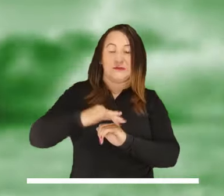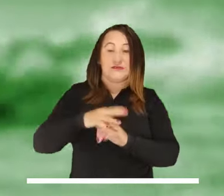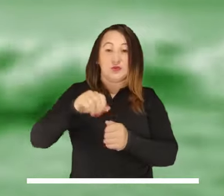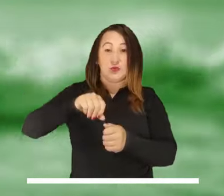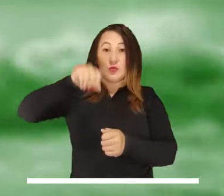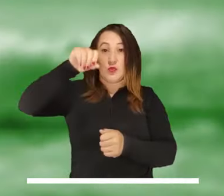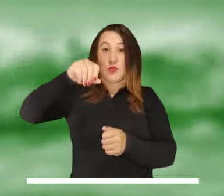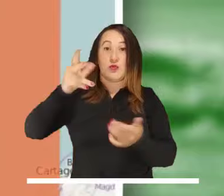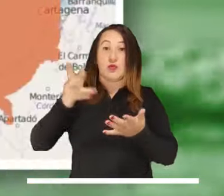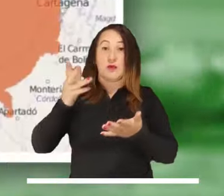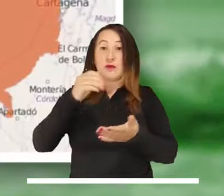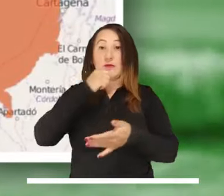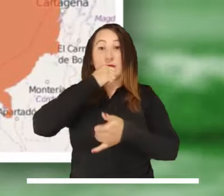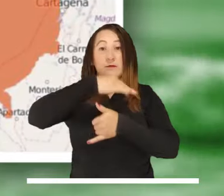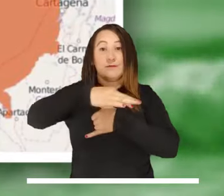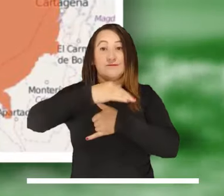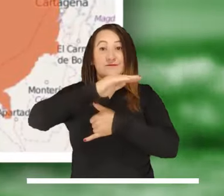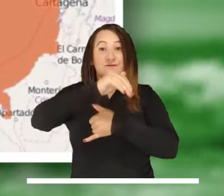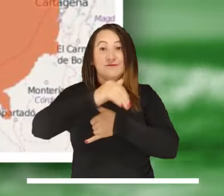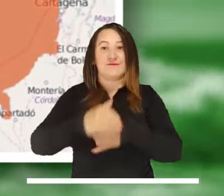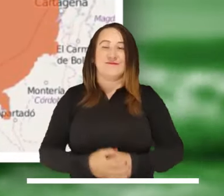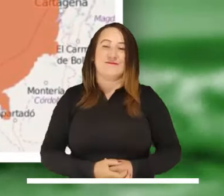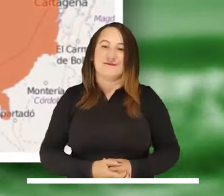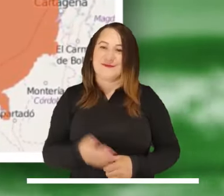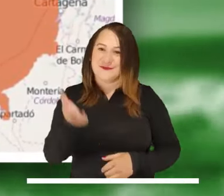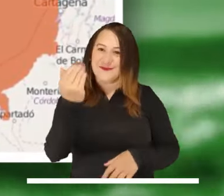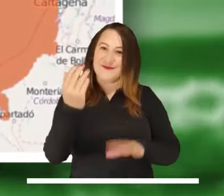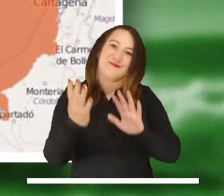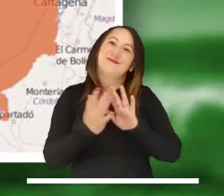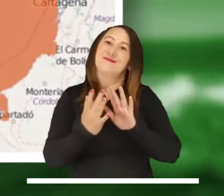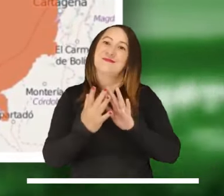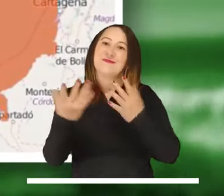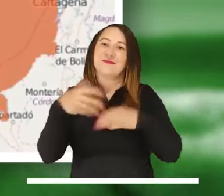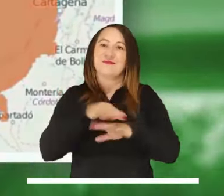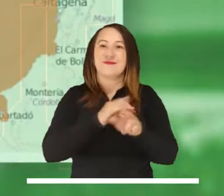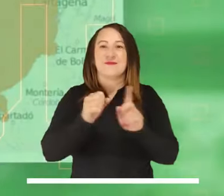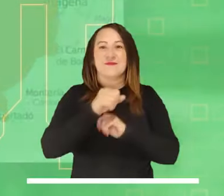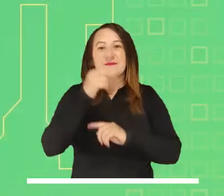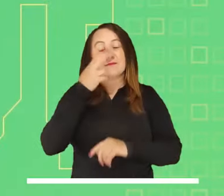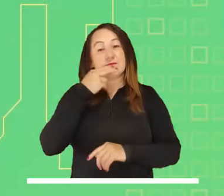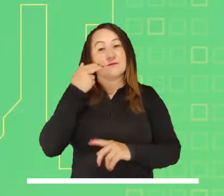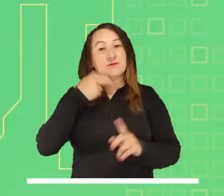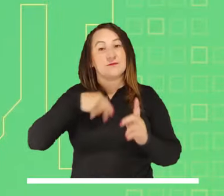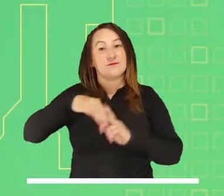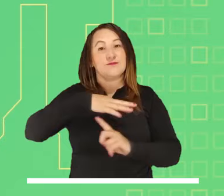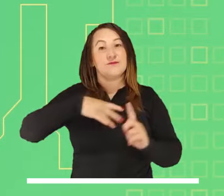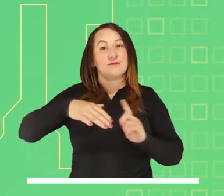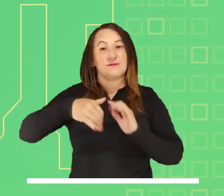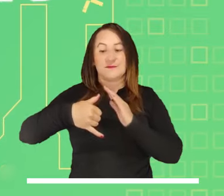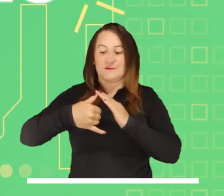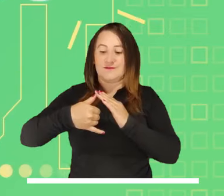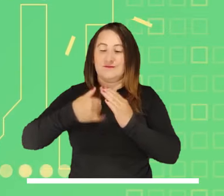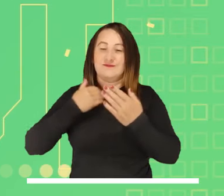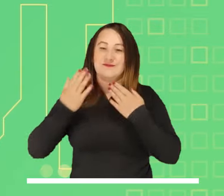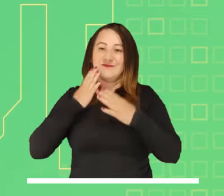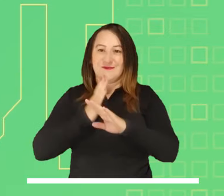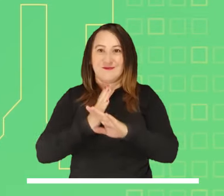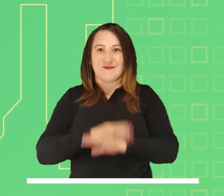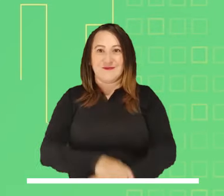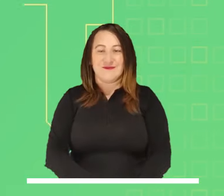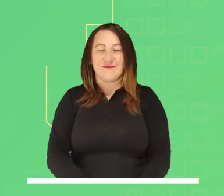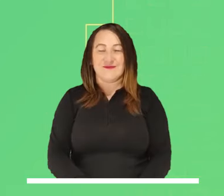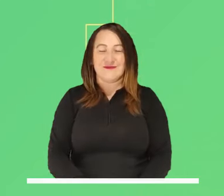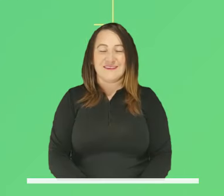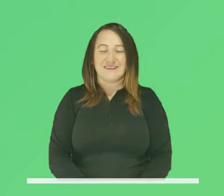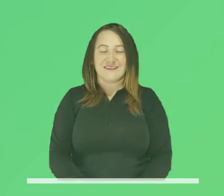Alerta naranja por vientos fuertes y altura del oleaje en el centro del Mar Caribe. Síguenos en nuestras redes